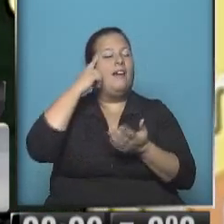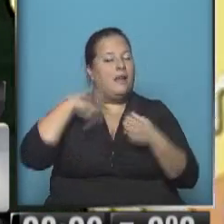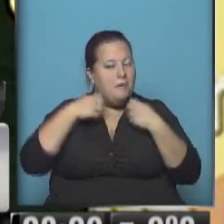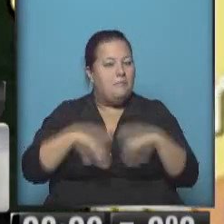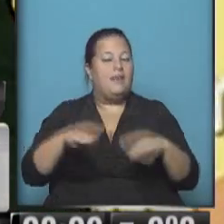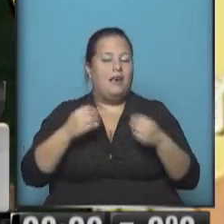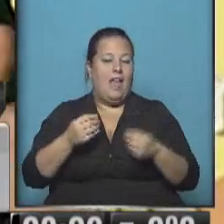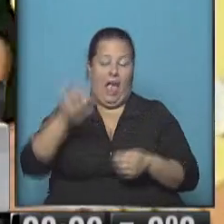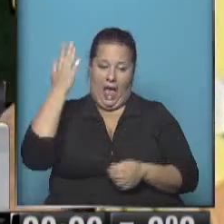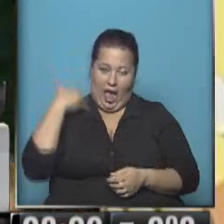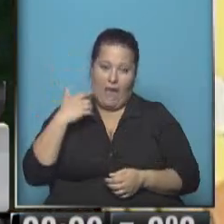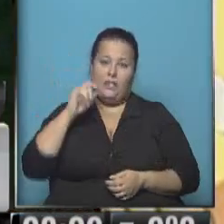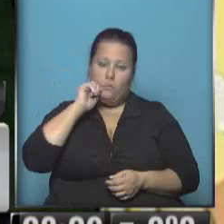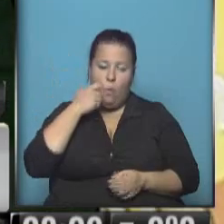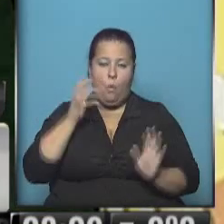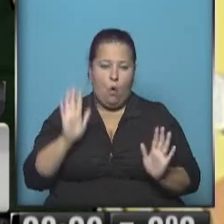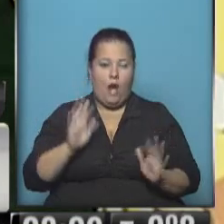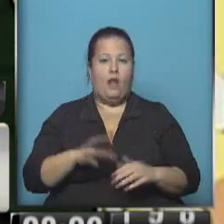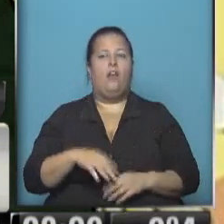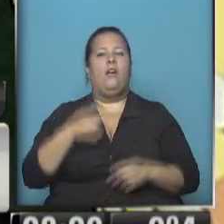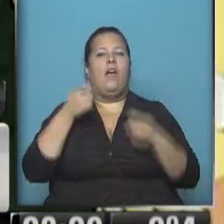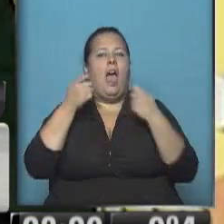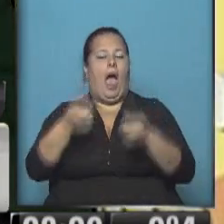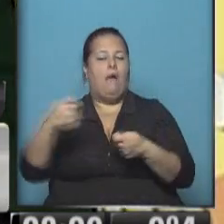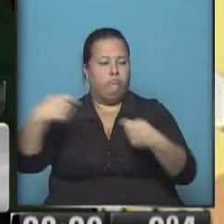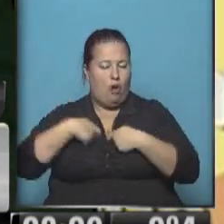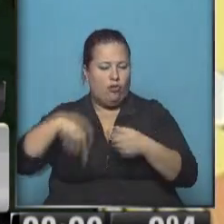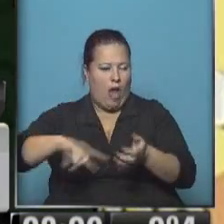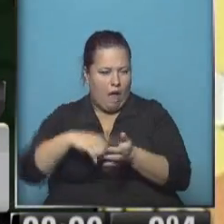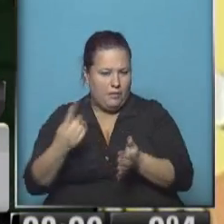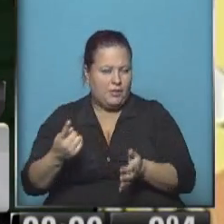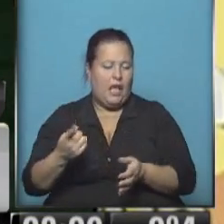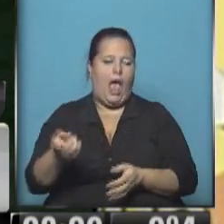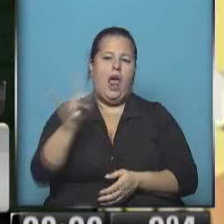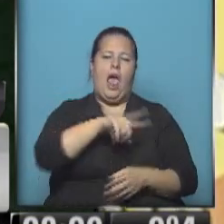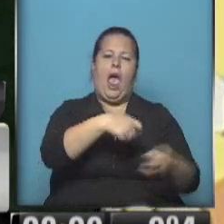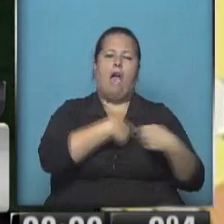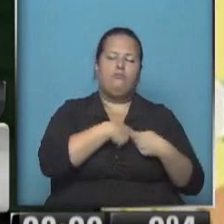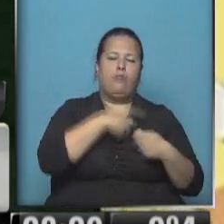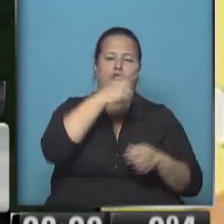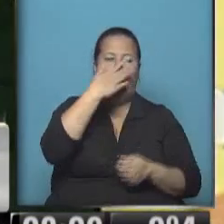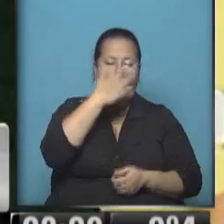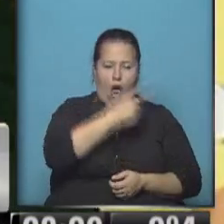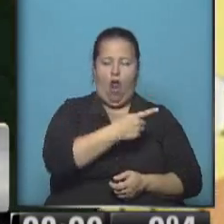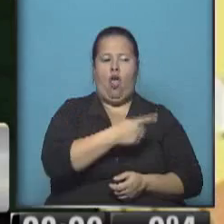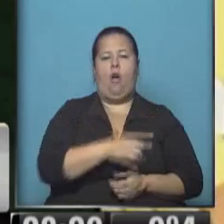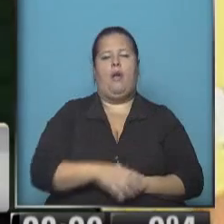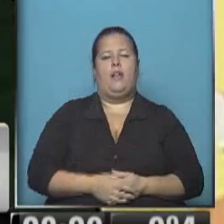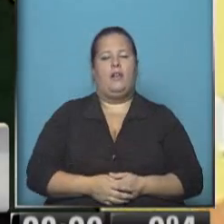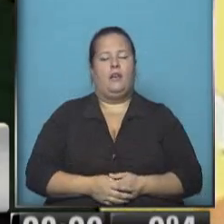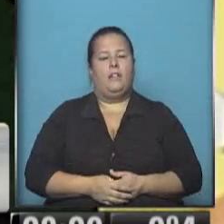nosotros ayer fue muy bueno no tanto por el apoyo que tuvimos en capital como el apoyo que se tuvo en córdoba